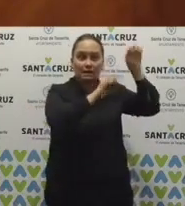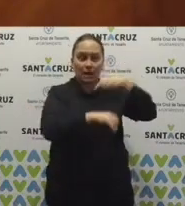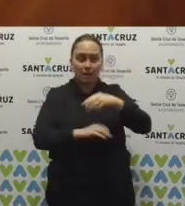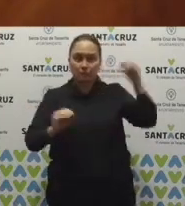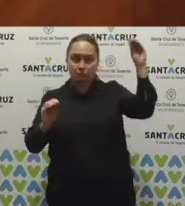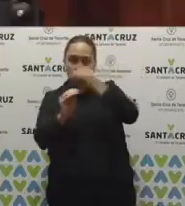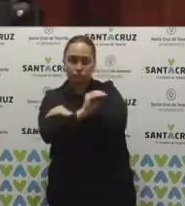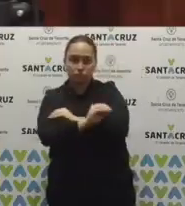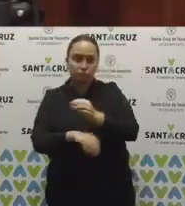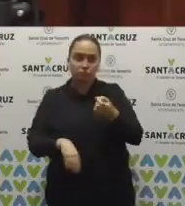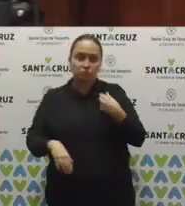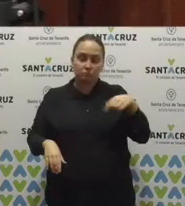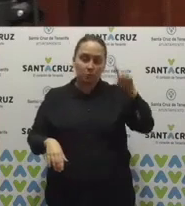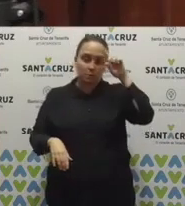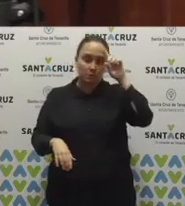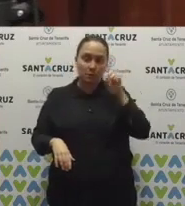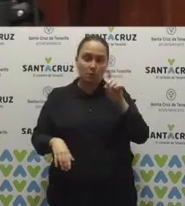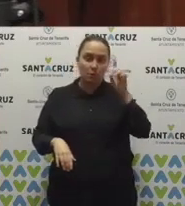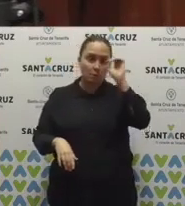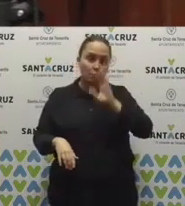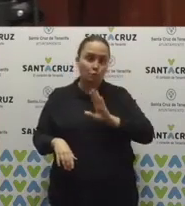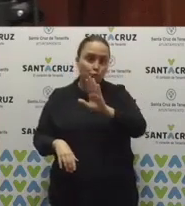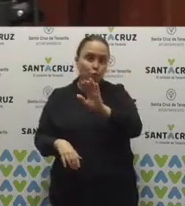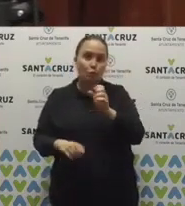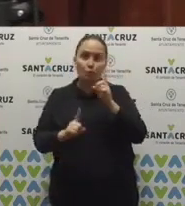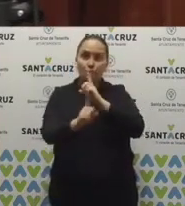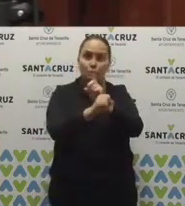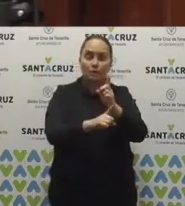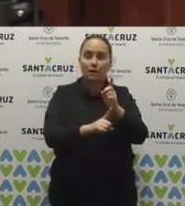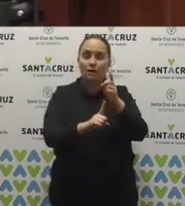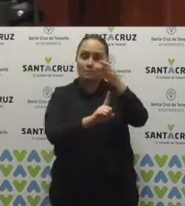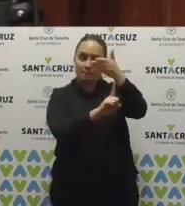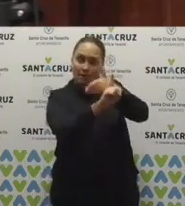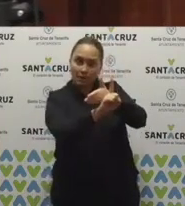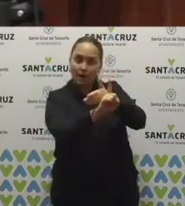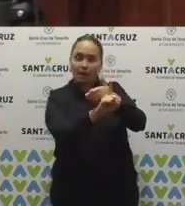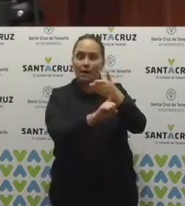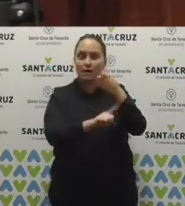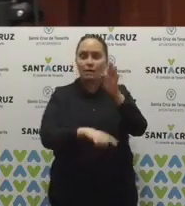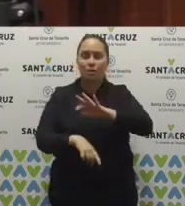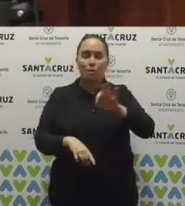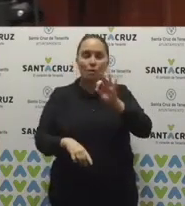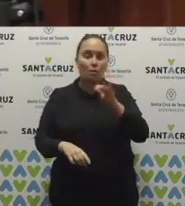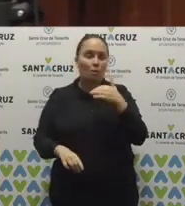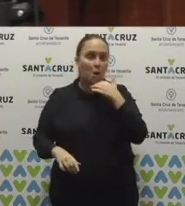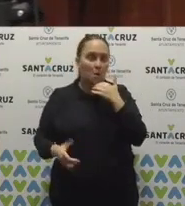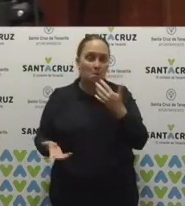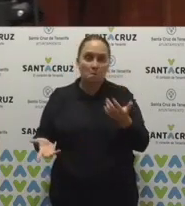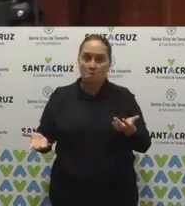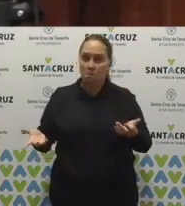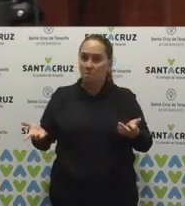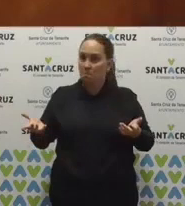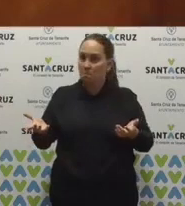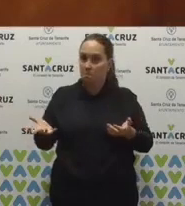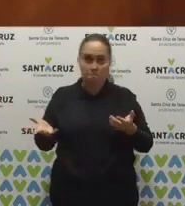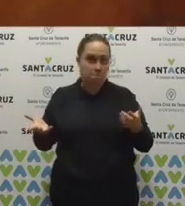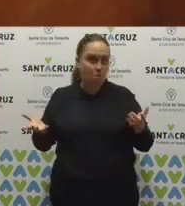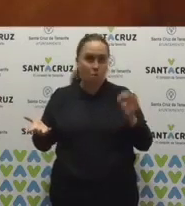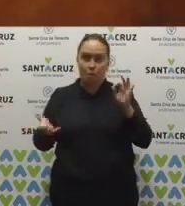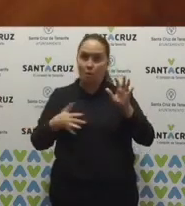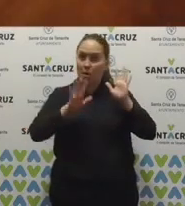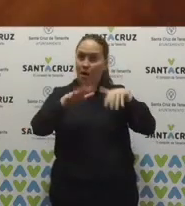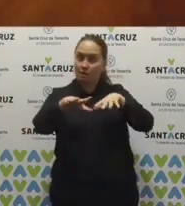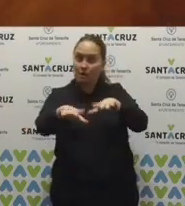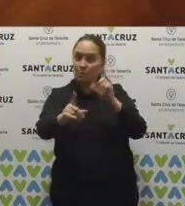a media asta o una oposición a que no se pusieran quiero decir que hubiera una una cabalgata